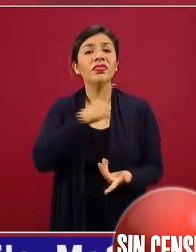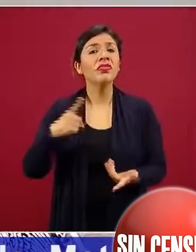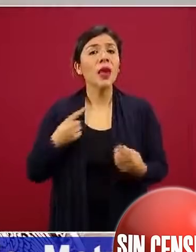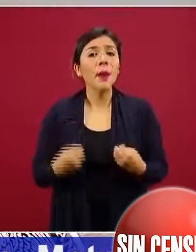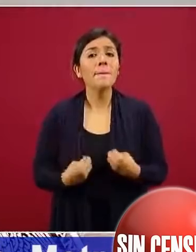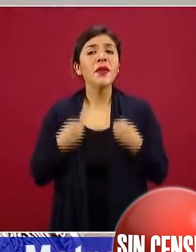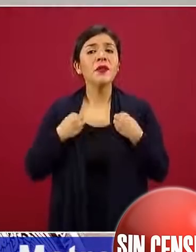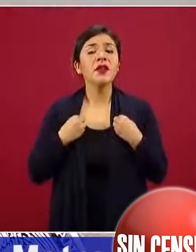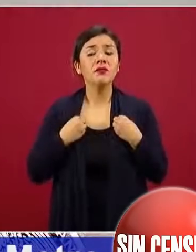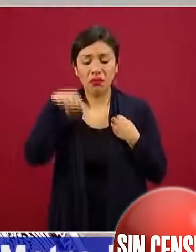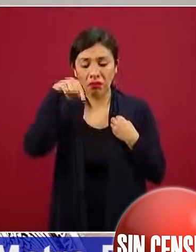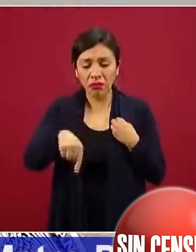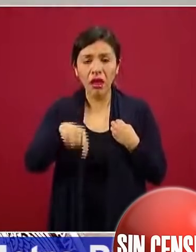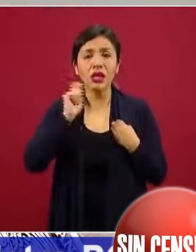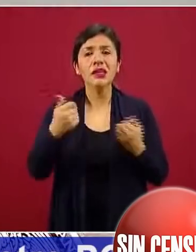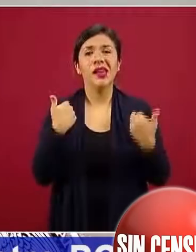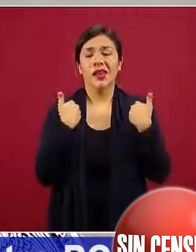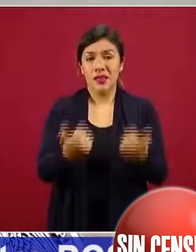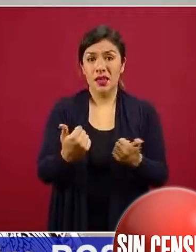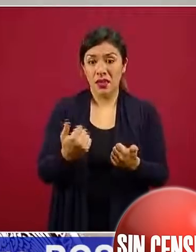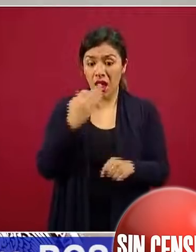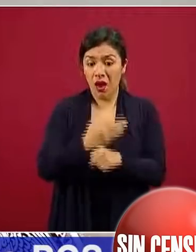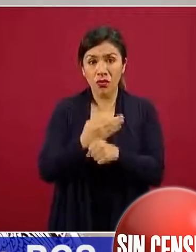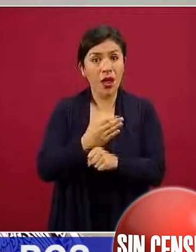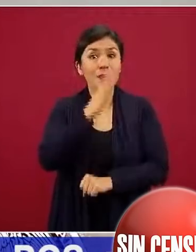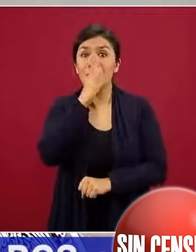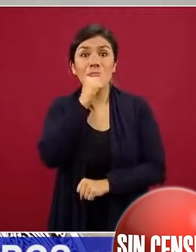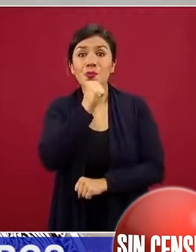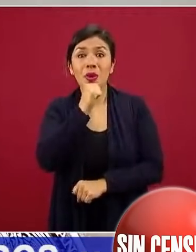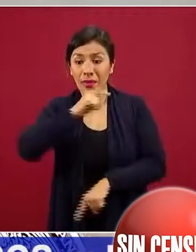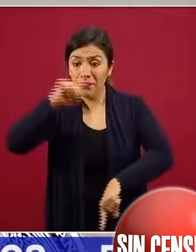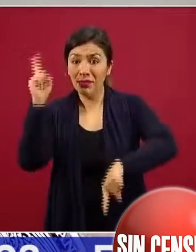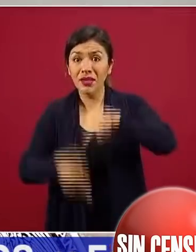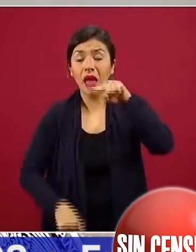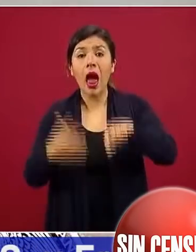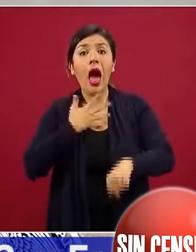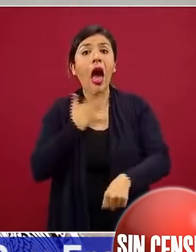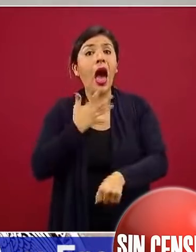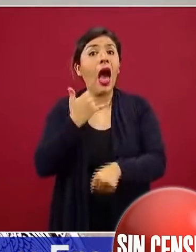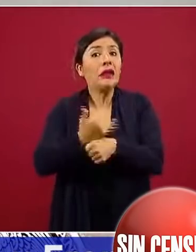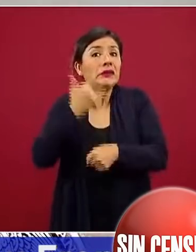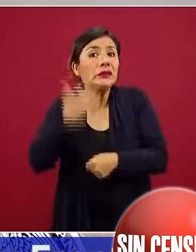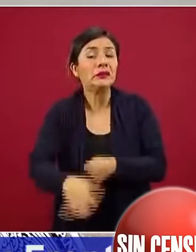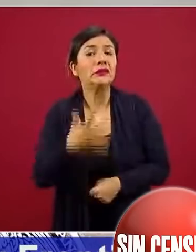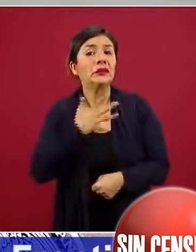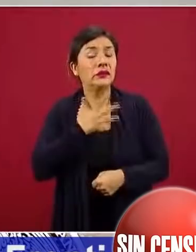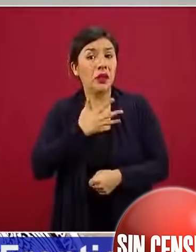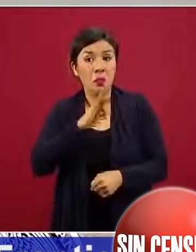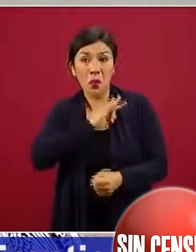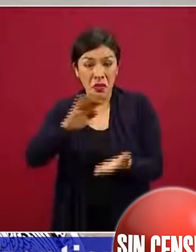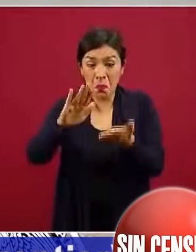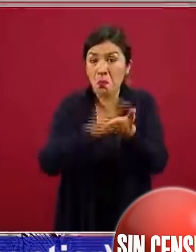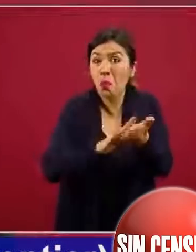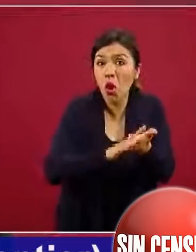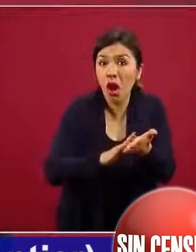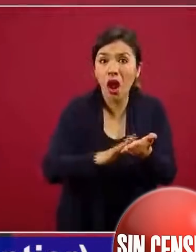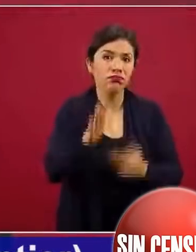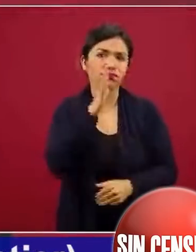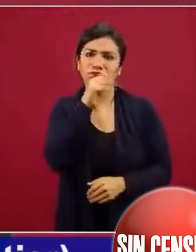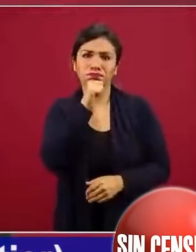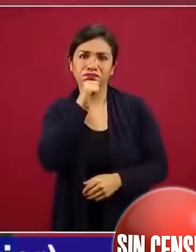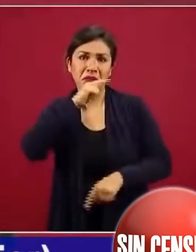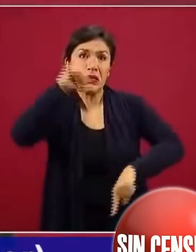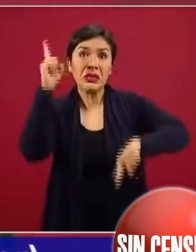vivir en una situación en donde no podemos eliminar un riesgo de manera absoluta, no lo podemos eliminar